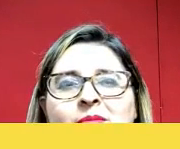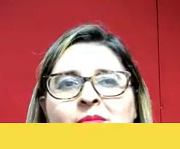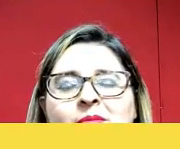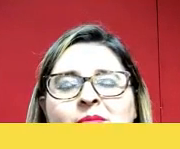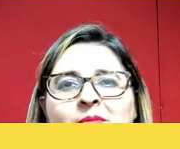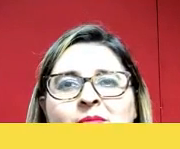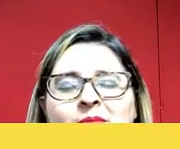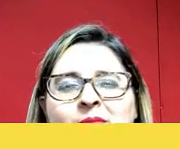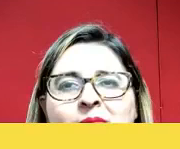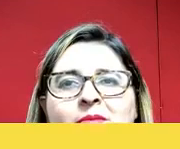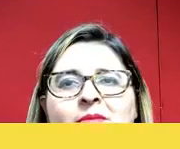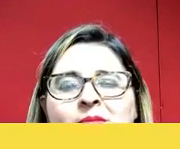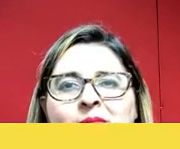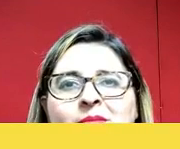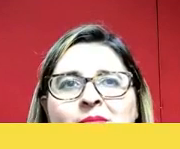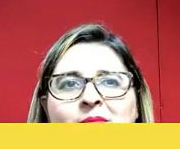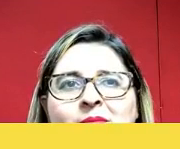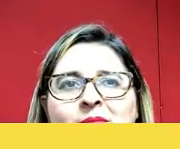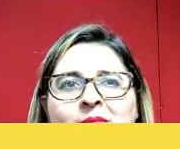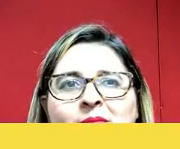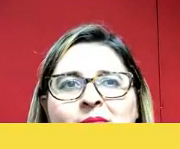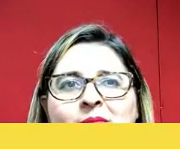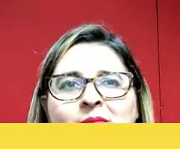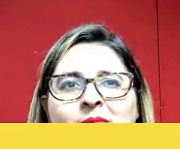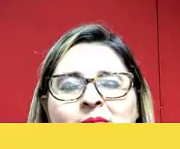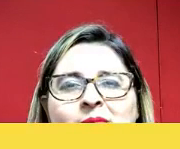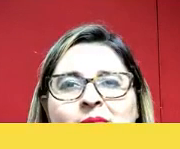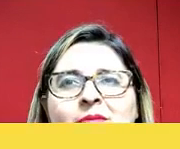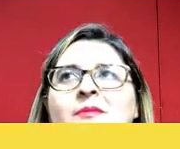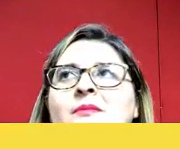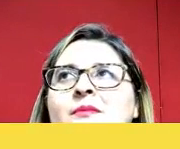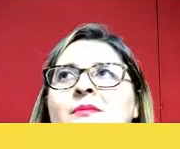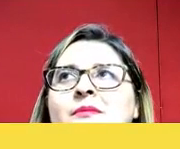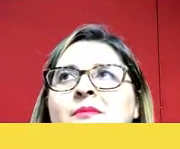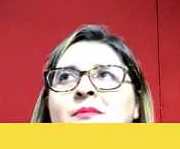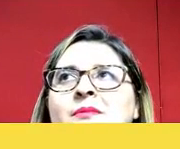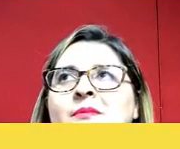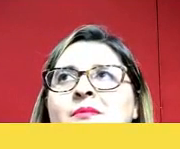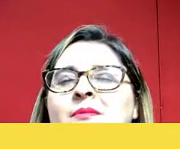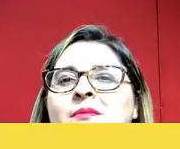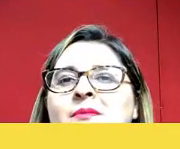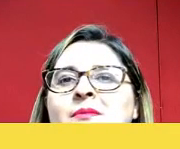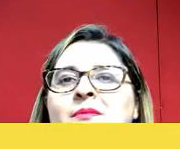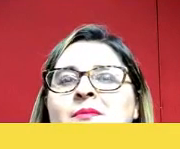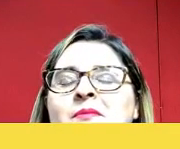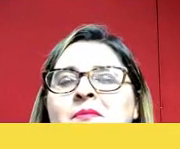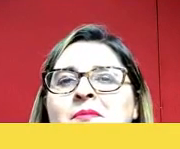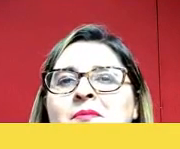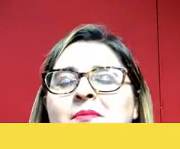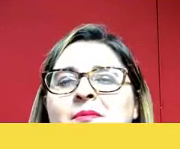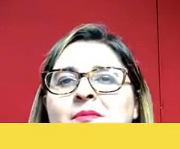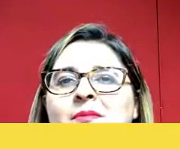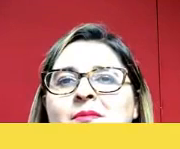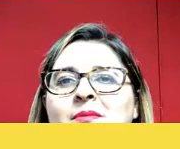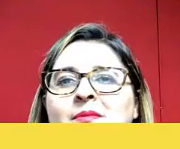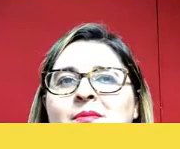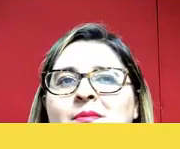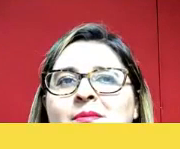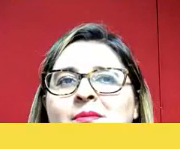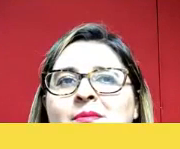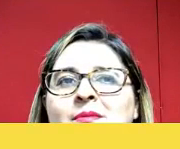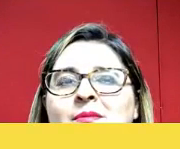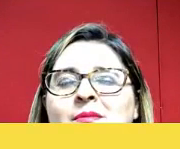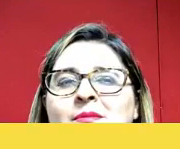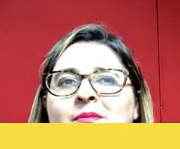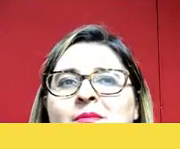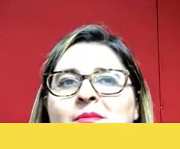que es una posibilidad, hay 100 mil millones de galaxias como la Vía Láctea. Y si en una